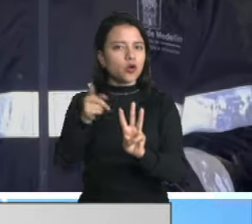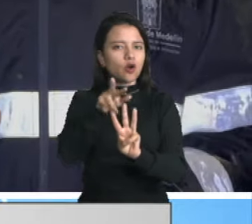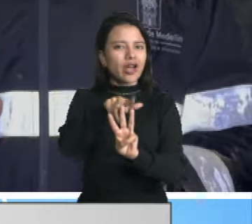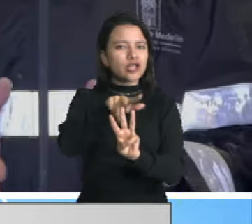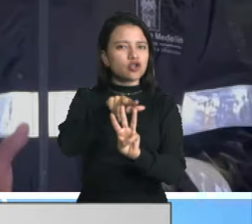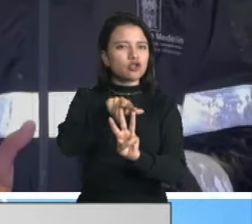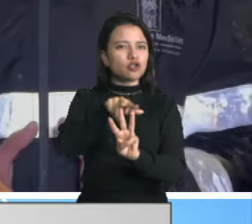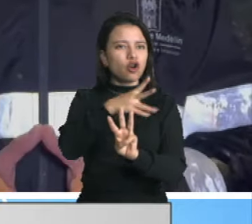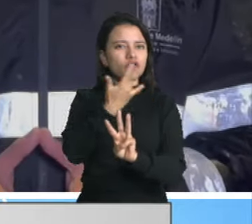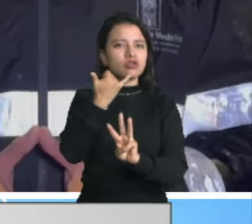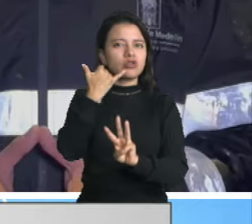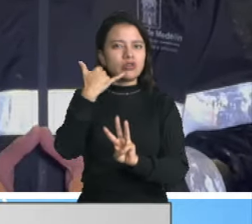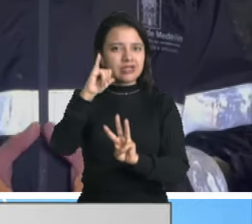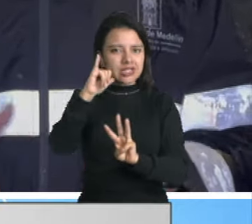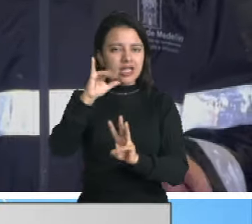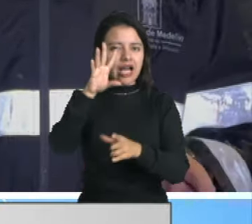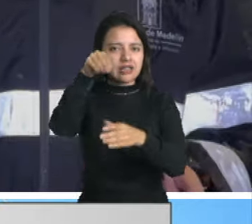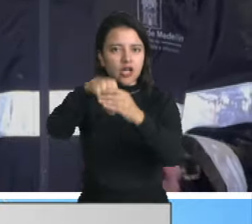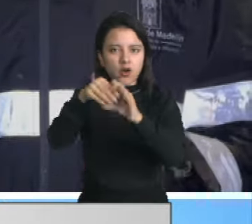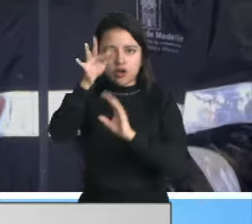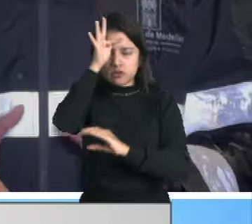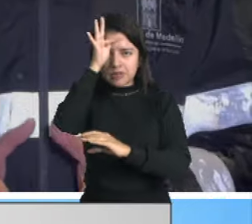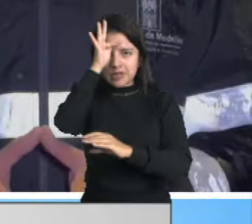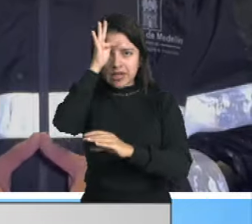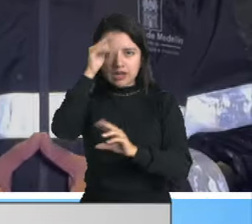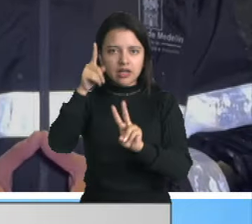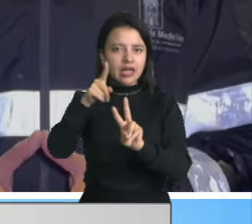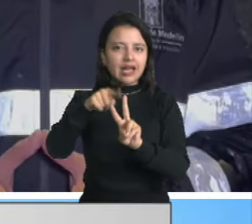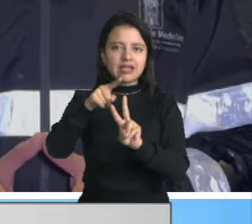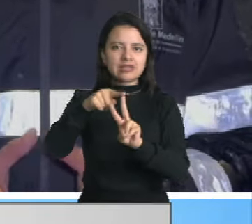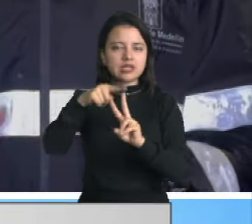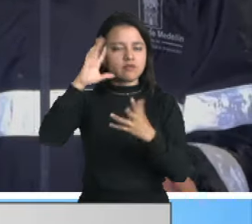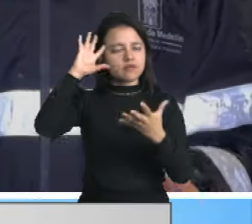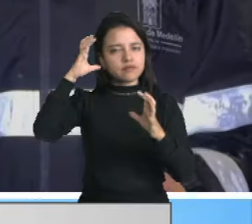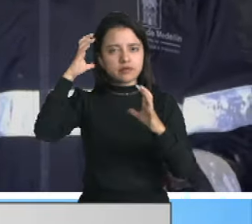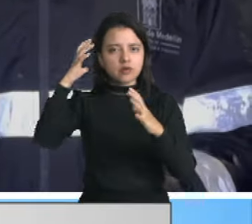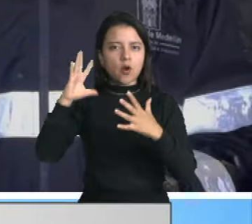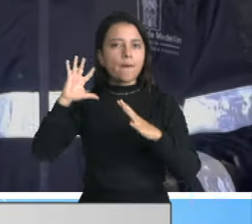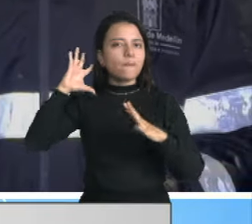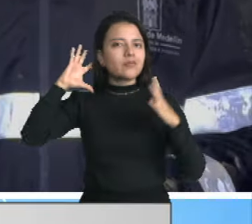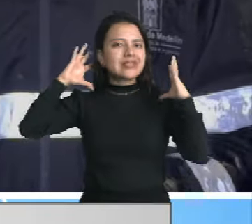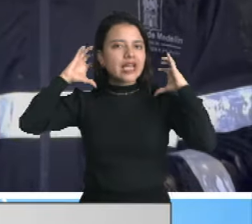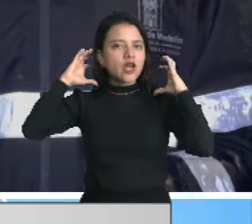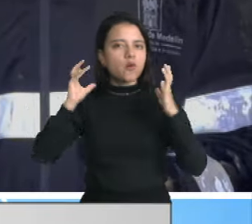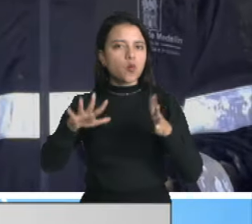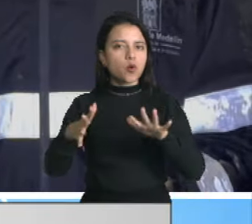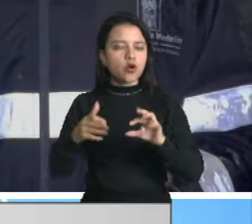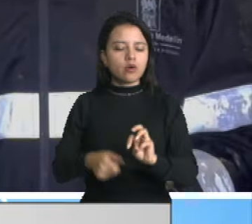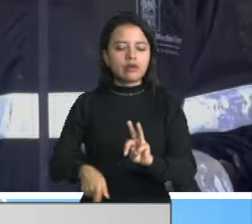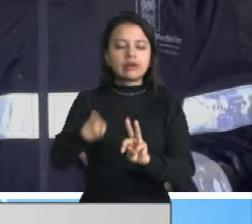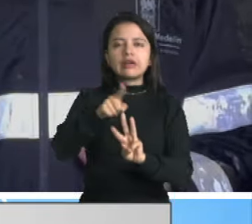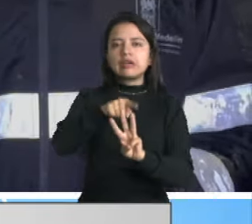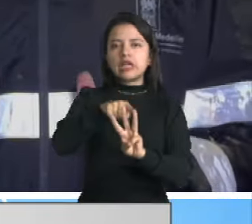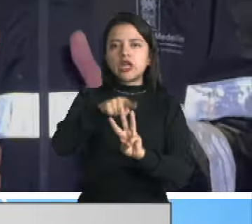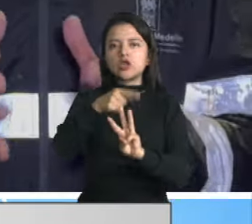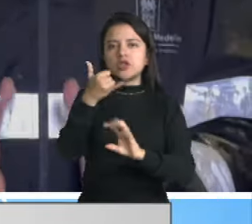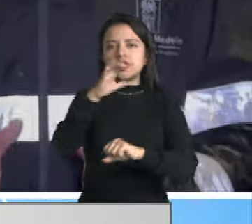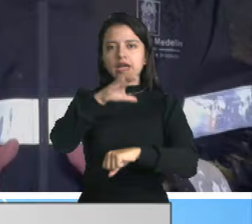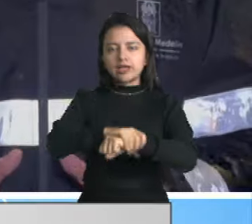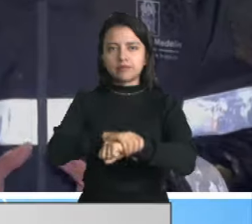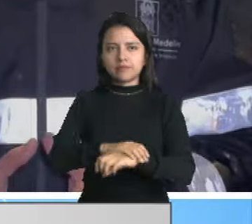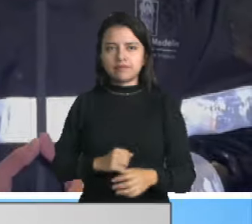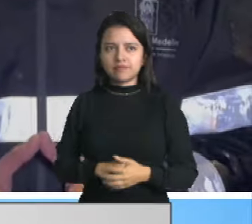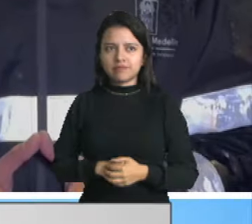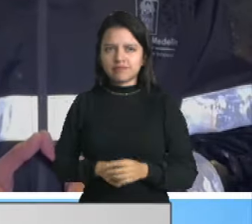le diagnosticó muerte cerebral y el otro ya se encuentra capturado. Es de anotar que estos sujetos habían participado ya en un fleteo de